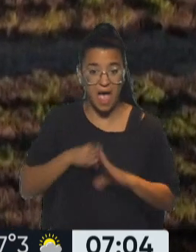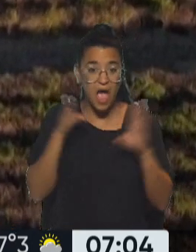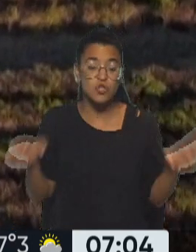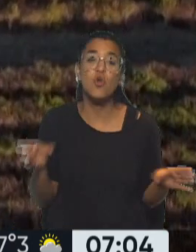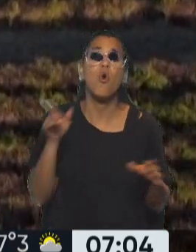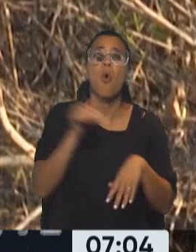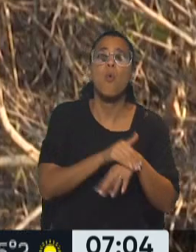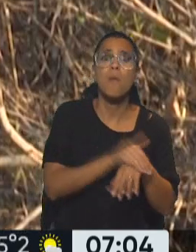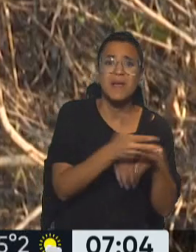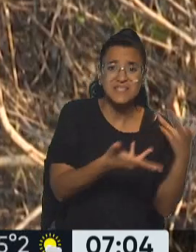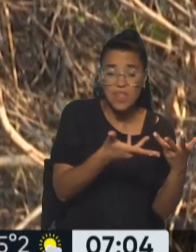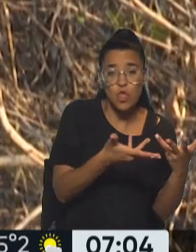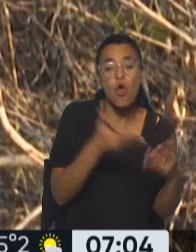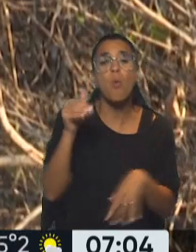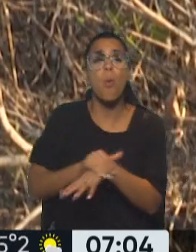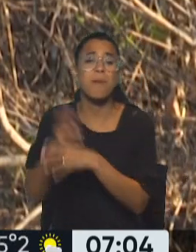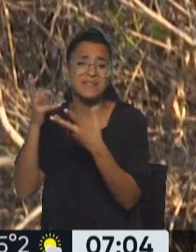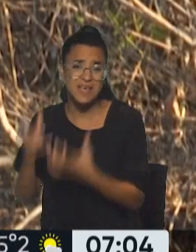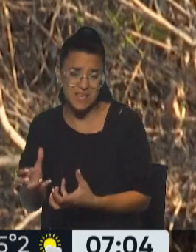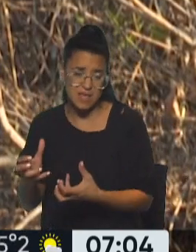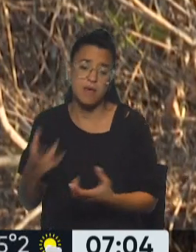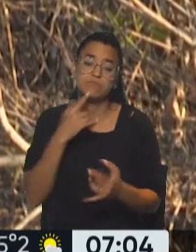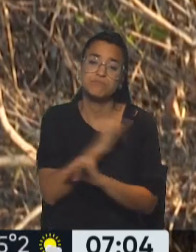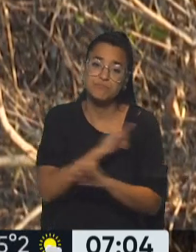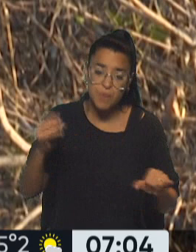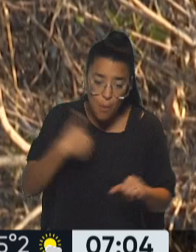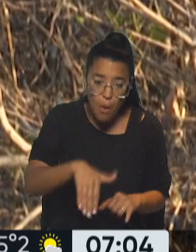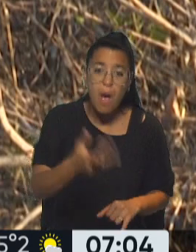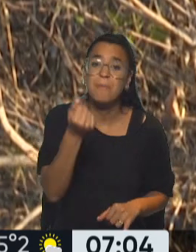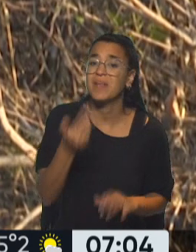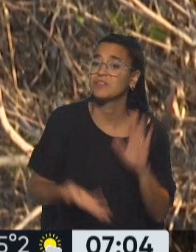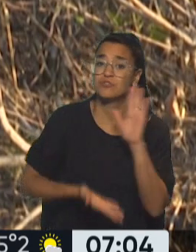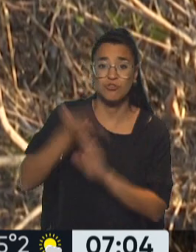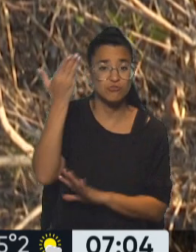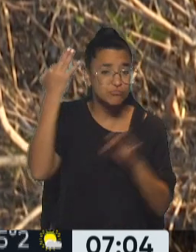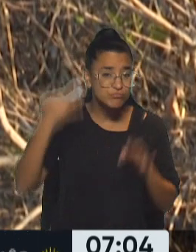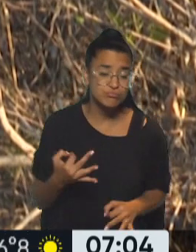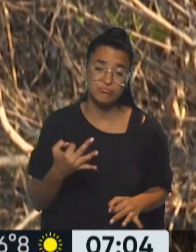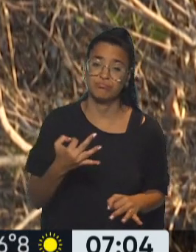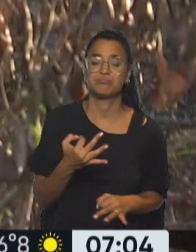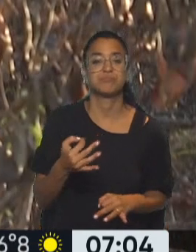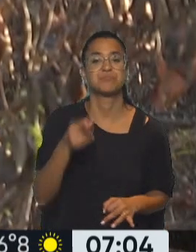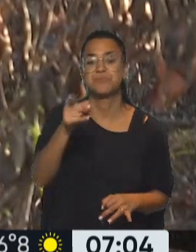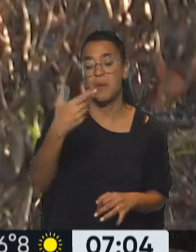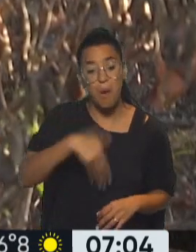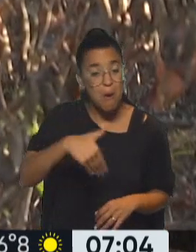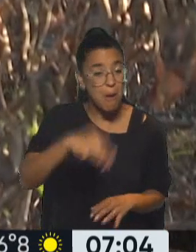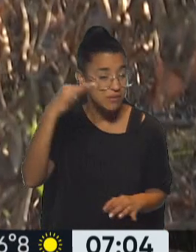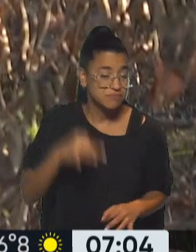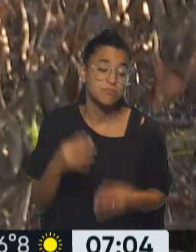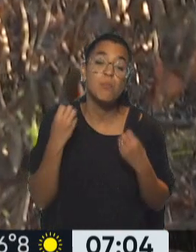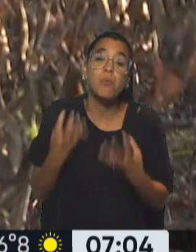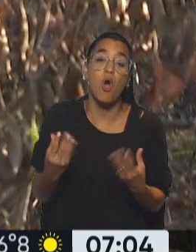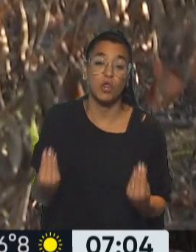los incendios, por la sequía. Y la advertencia, ¿no?, sobre la suba de precios que está allí prácticamente a la vuelta de la esquina,